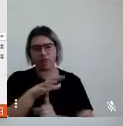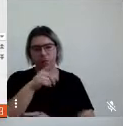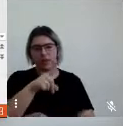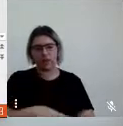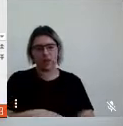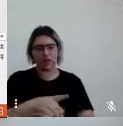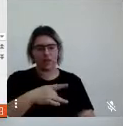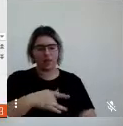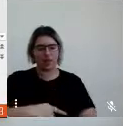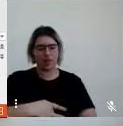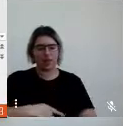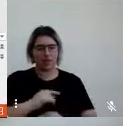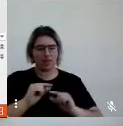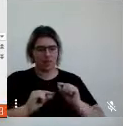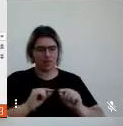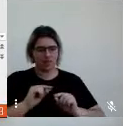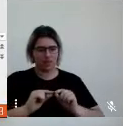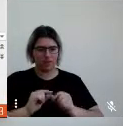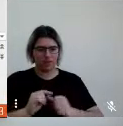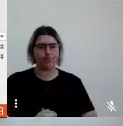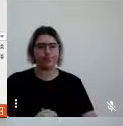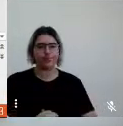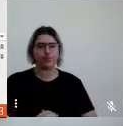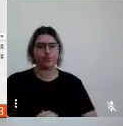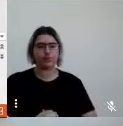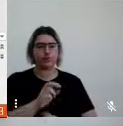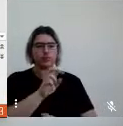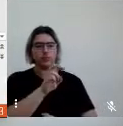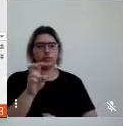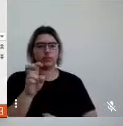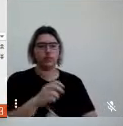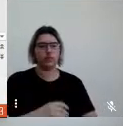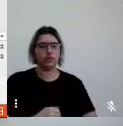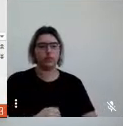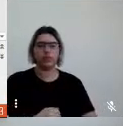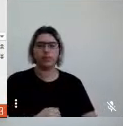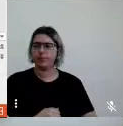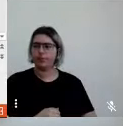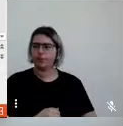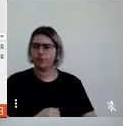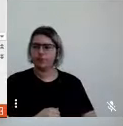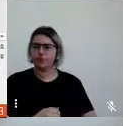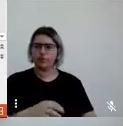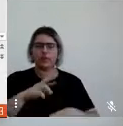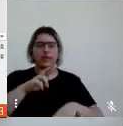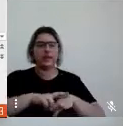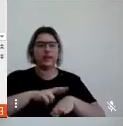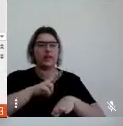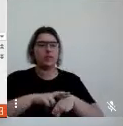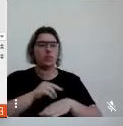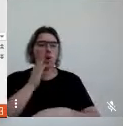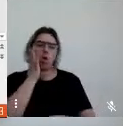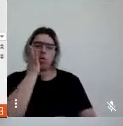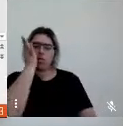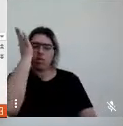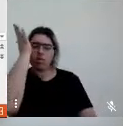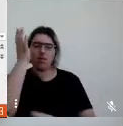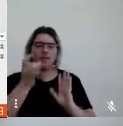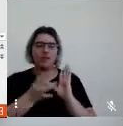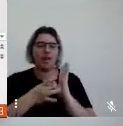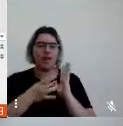intestinal. Otro factor que influye, el ritmo circadiano. La calidad del sueño es muy importante